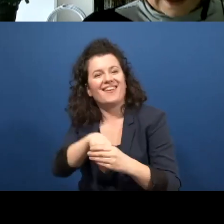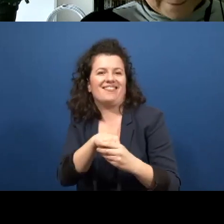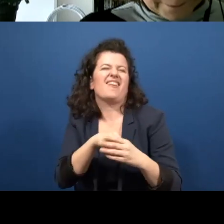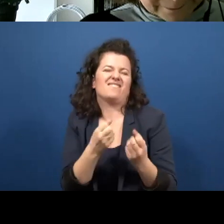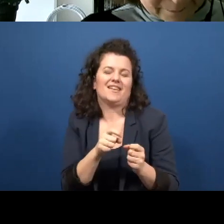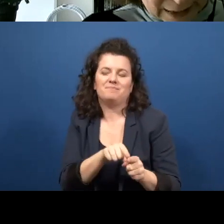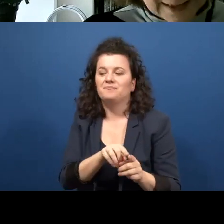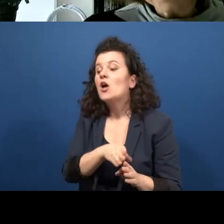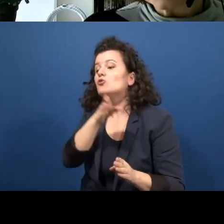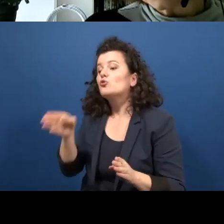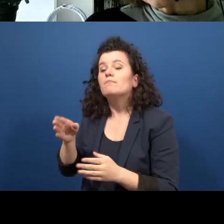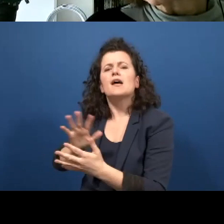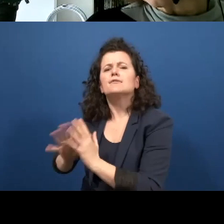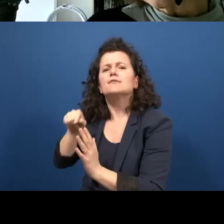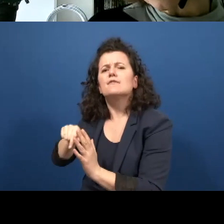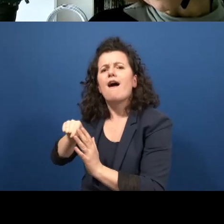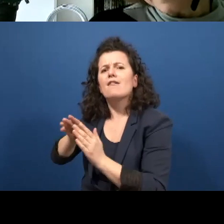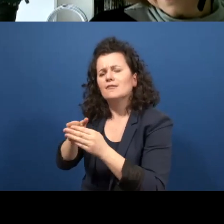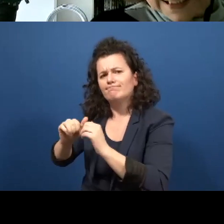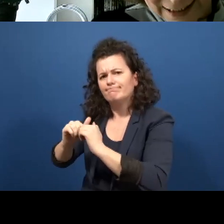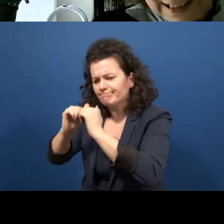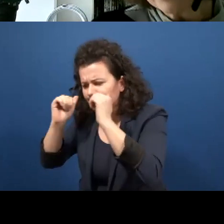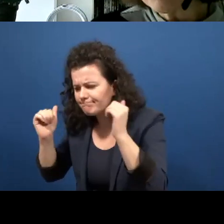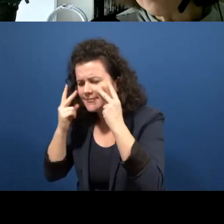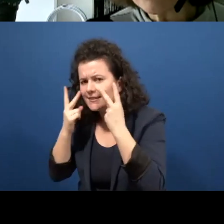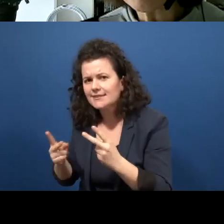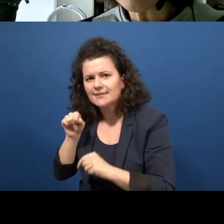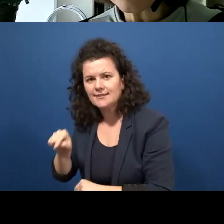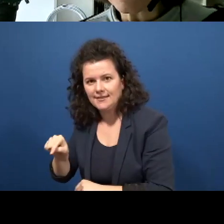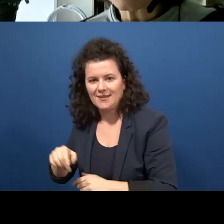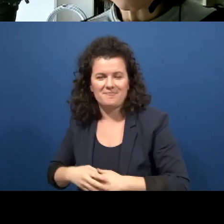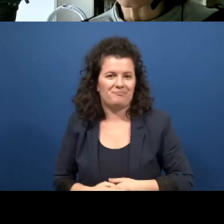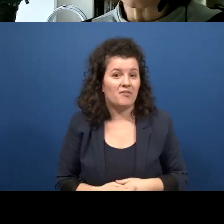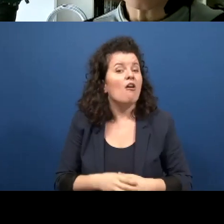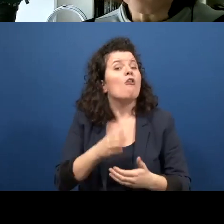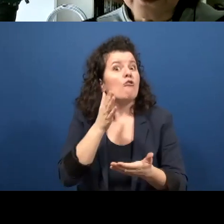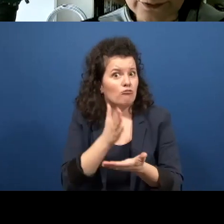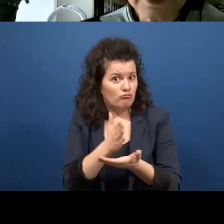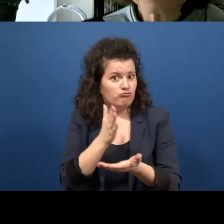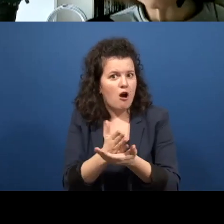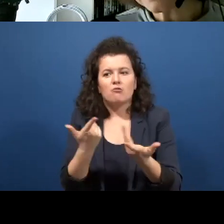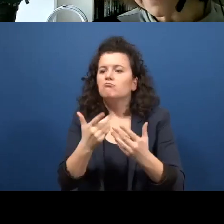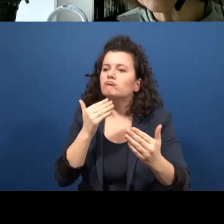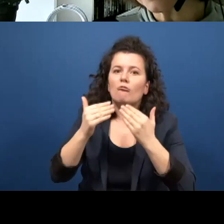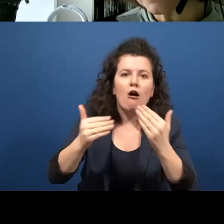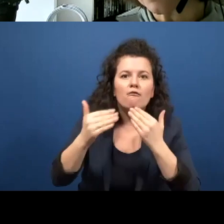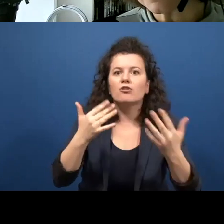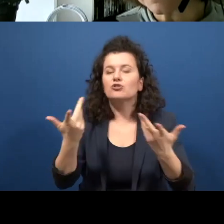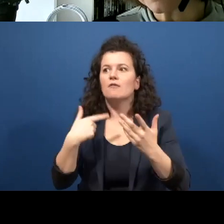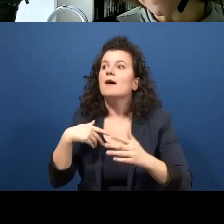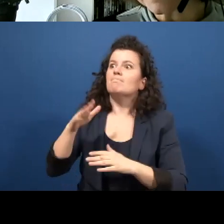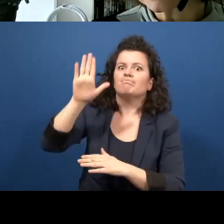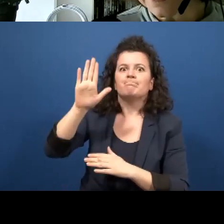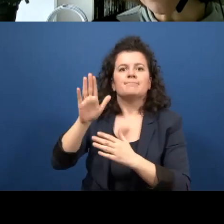Como ya lo dijo Jemina, hay cada vez